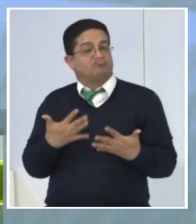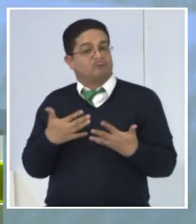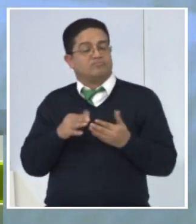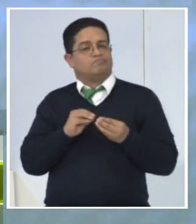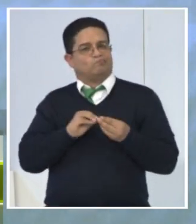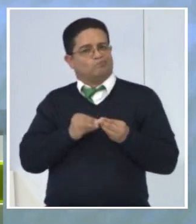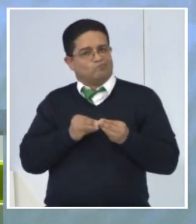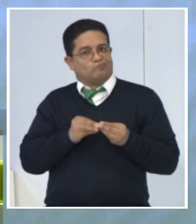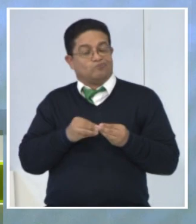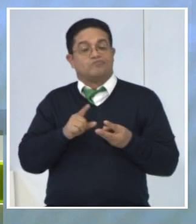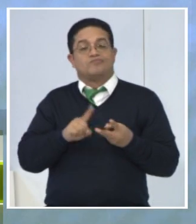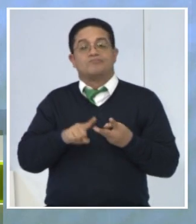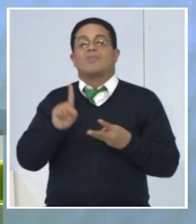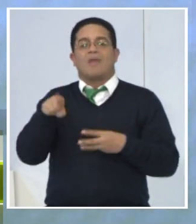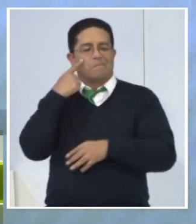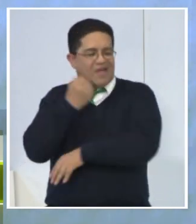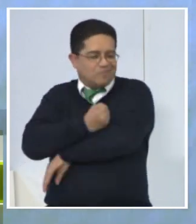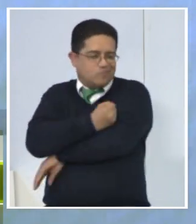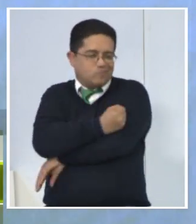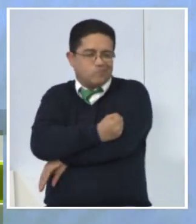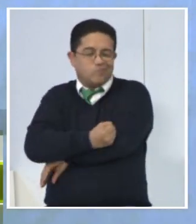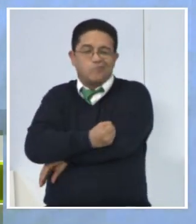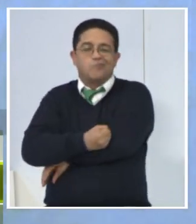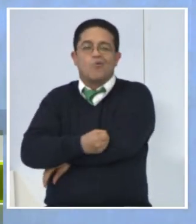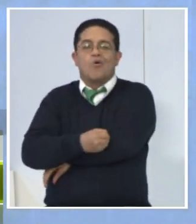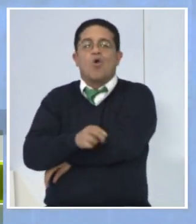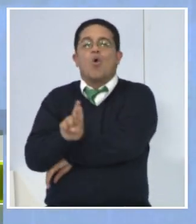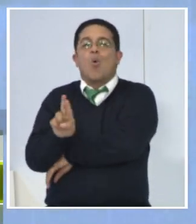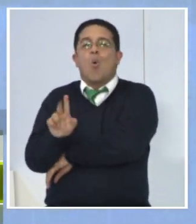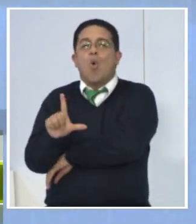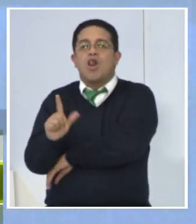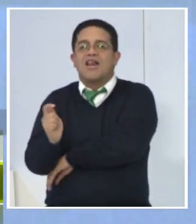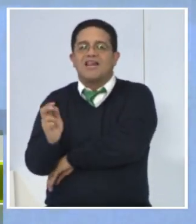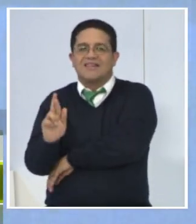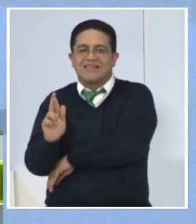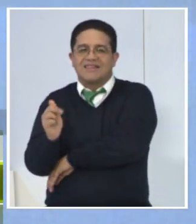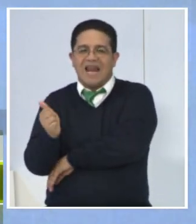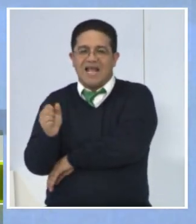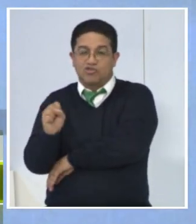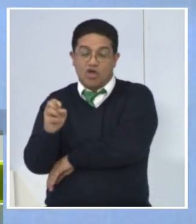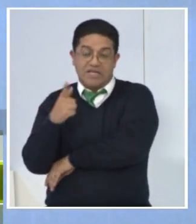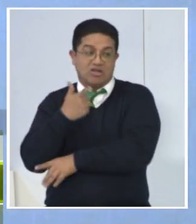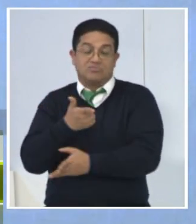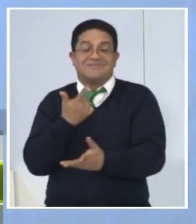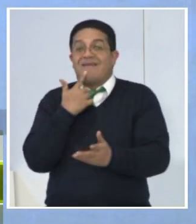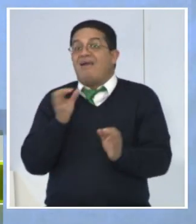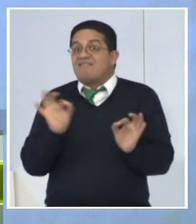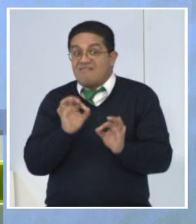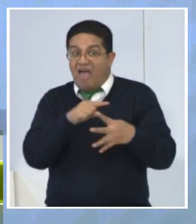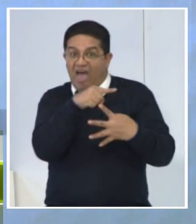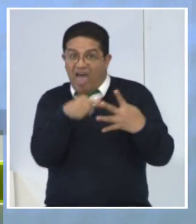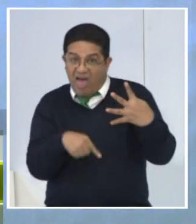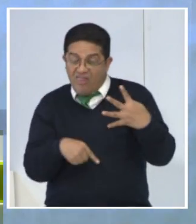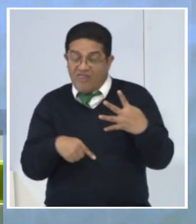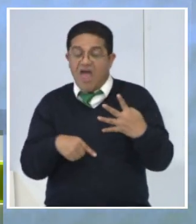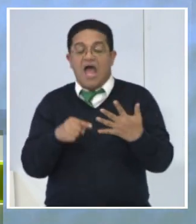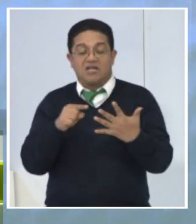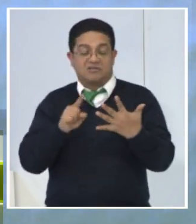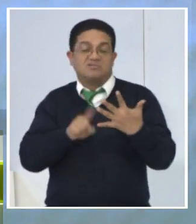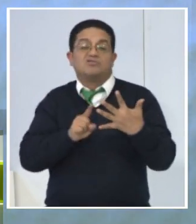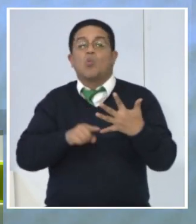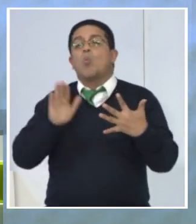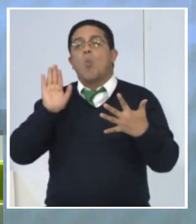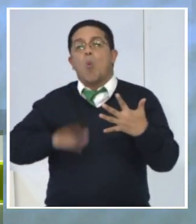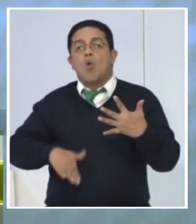reparación, ultrasonido, todo eso. Y en dado caso de que nada de esto funcione, pues tenemos la última herramienta, que